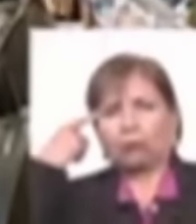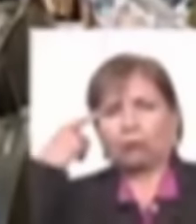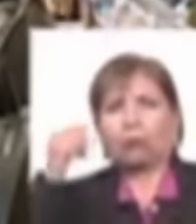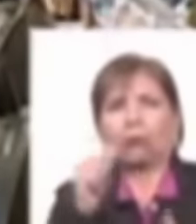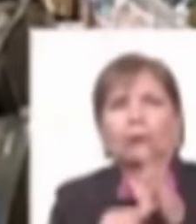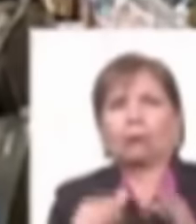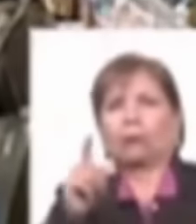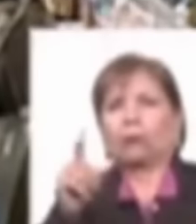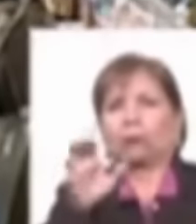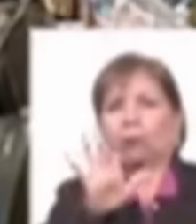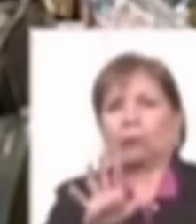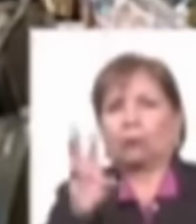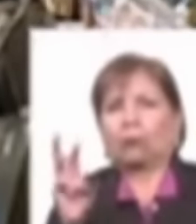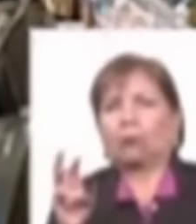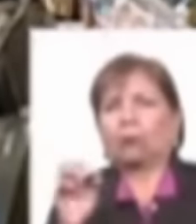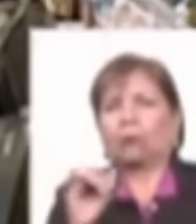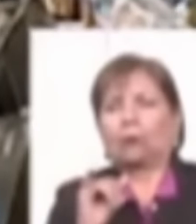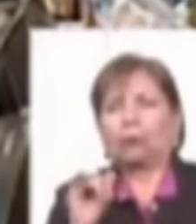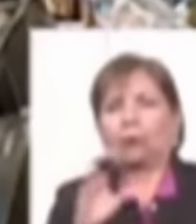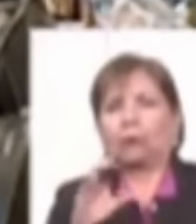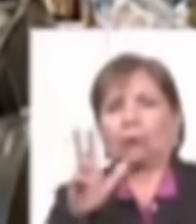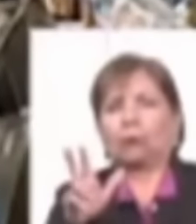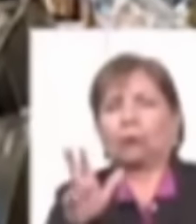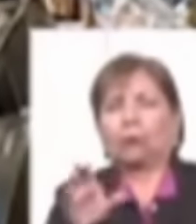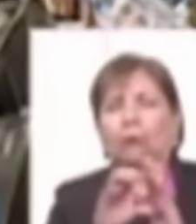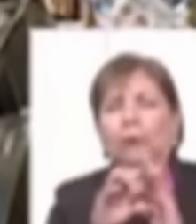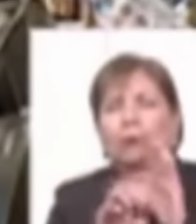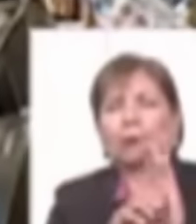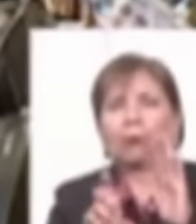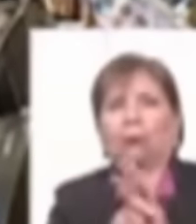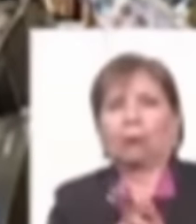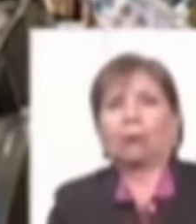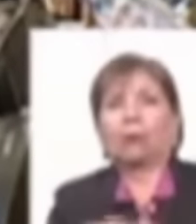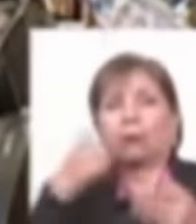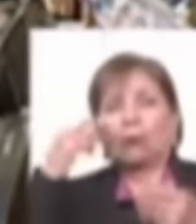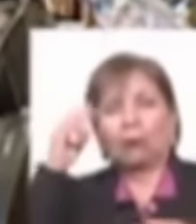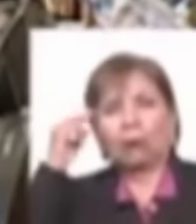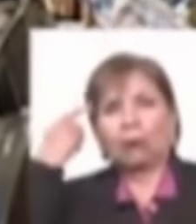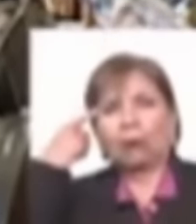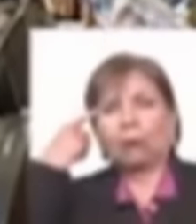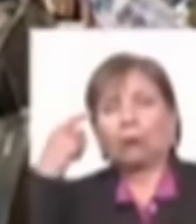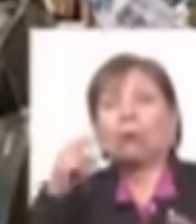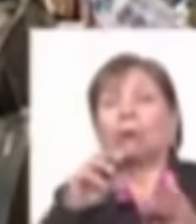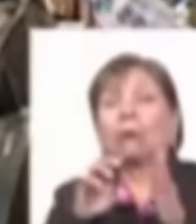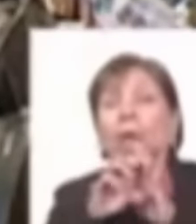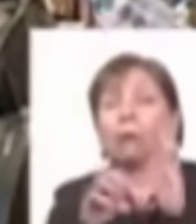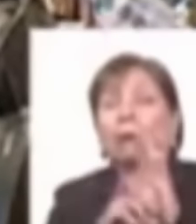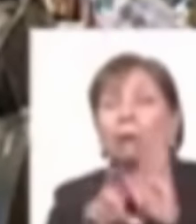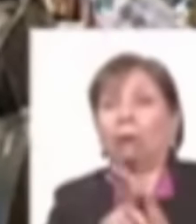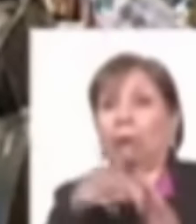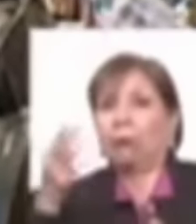artículo 156, inciso 3 de la Constitución. Para interpretar la Constitución,